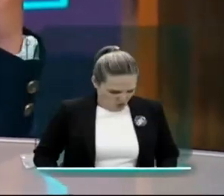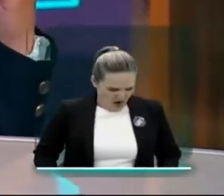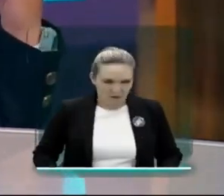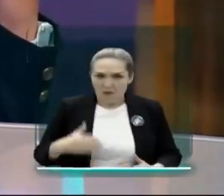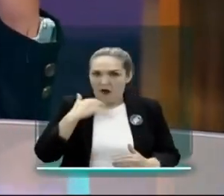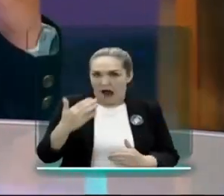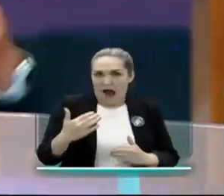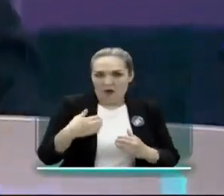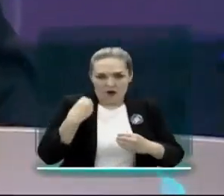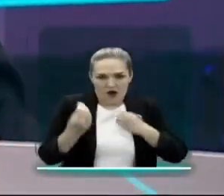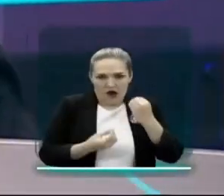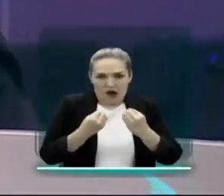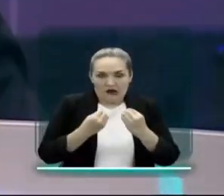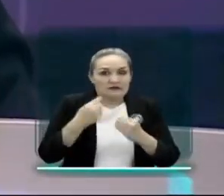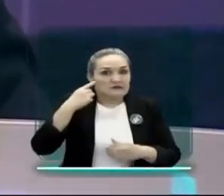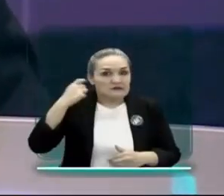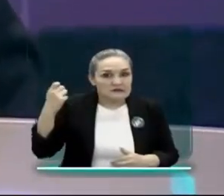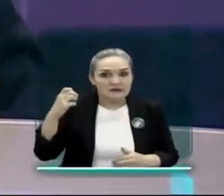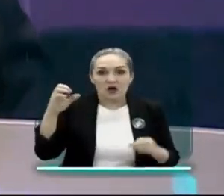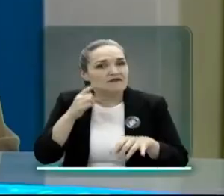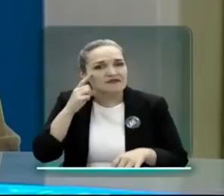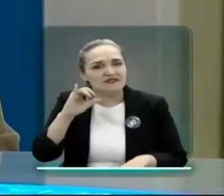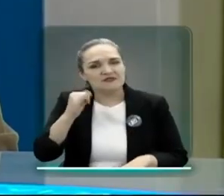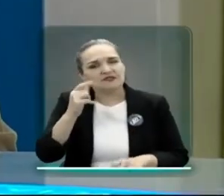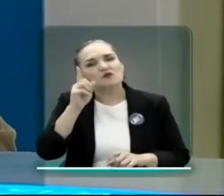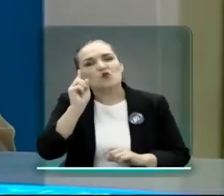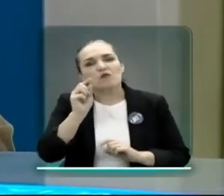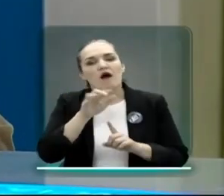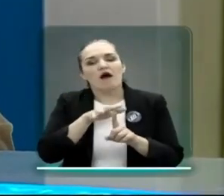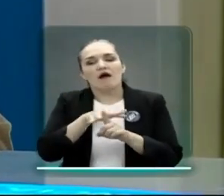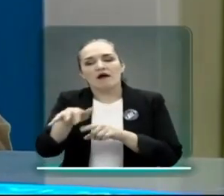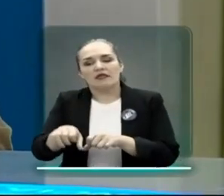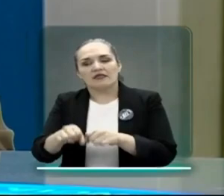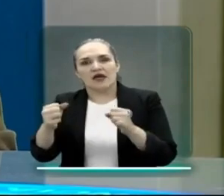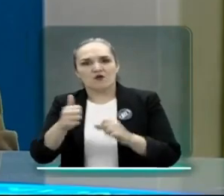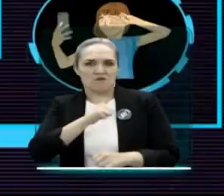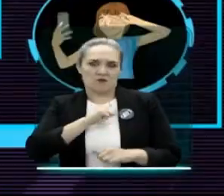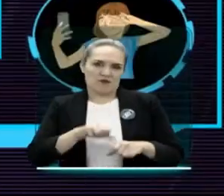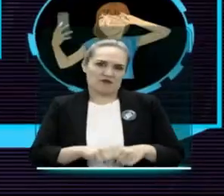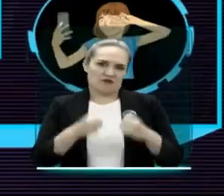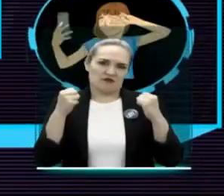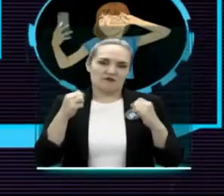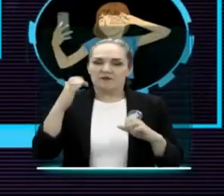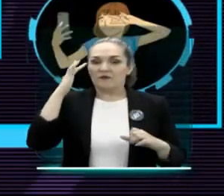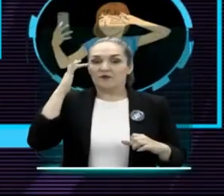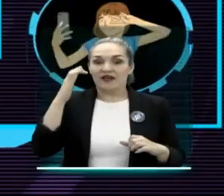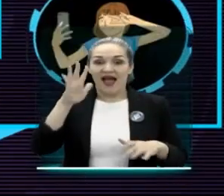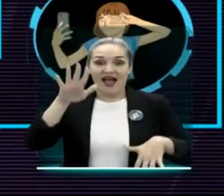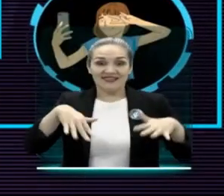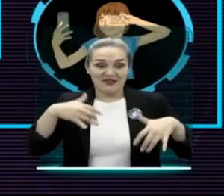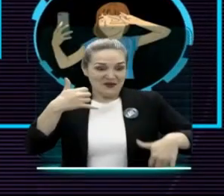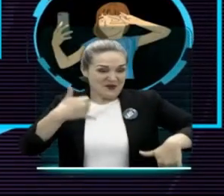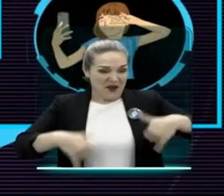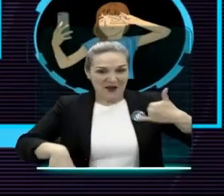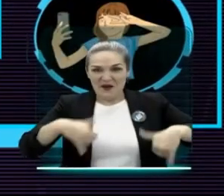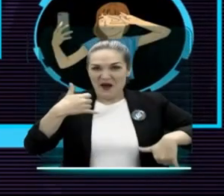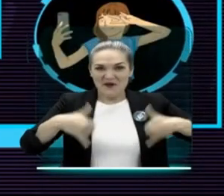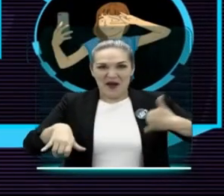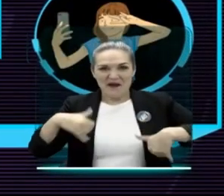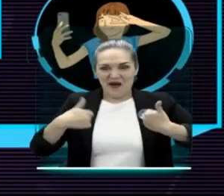veces nos puede provocar un miedo. Esos retos lo que buscan es que a través del juego pensemos que estamos